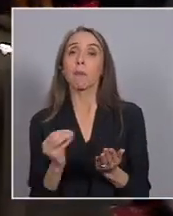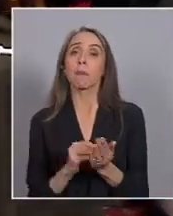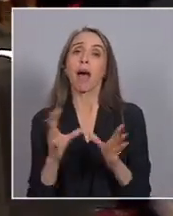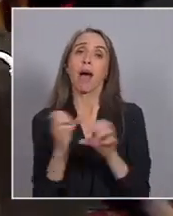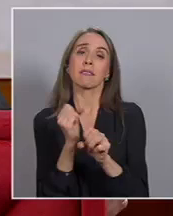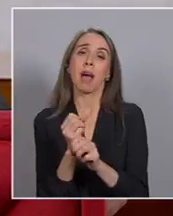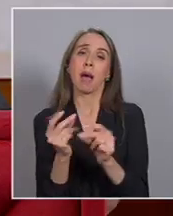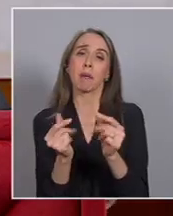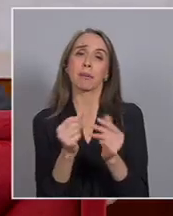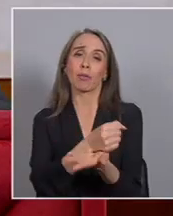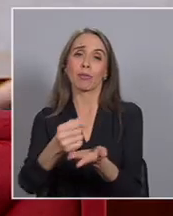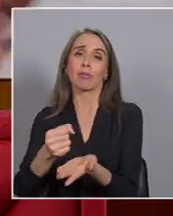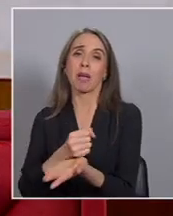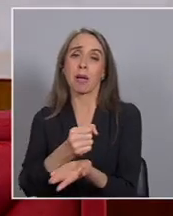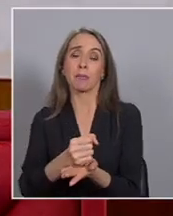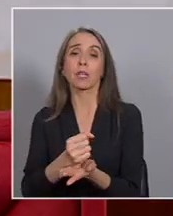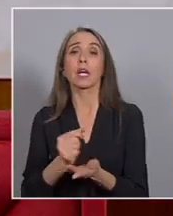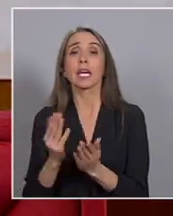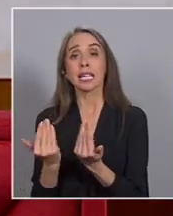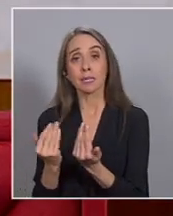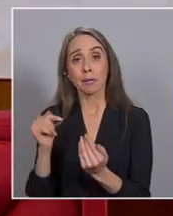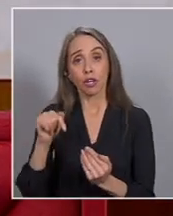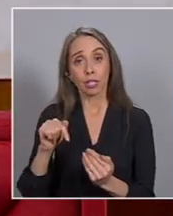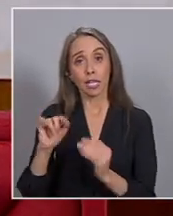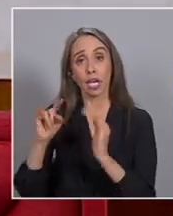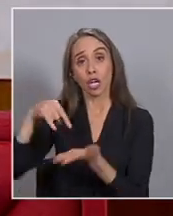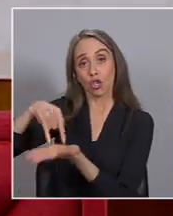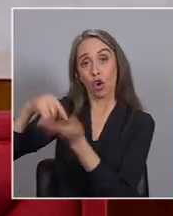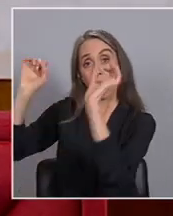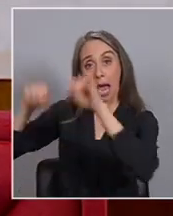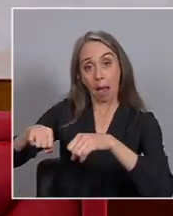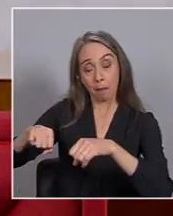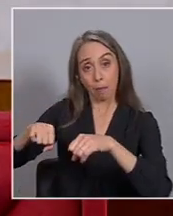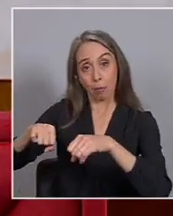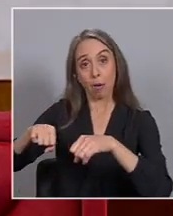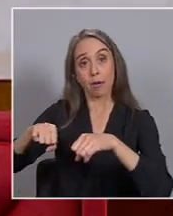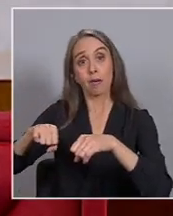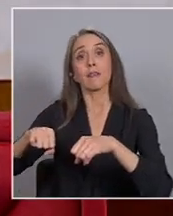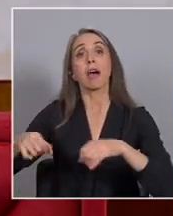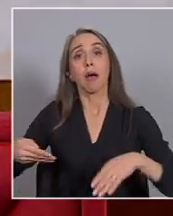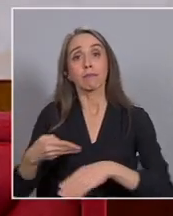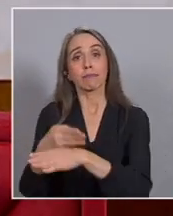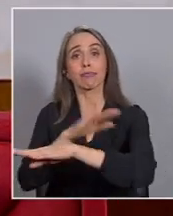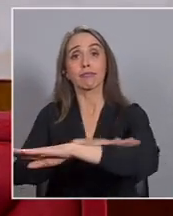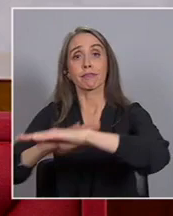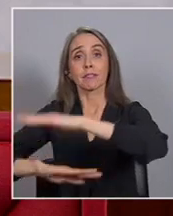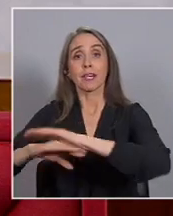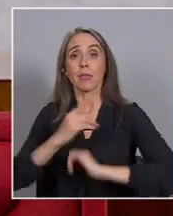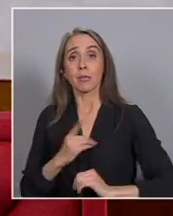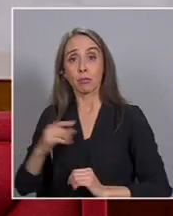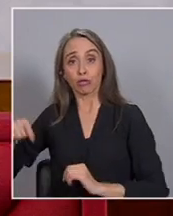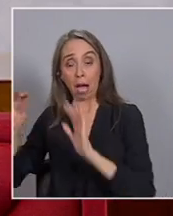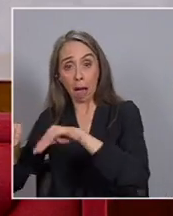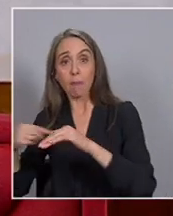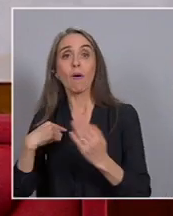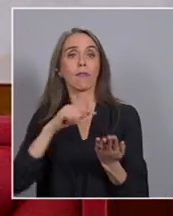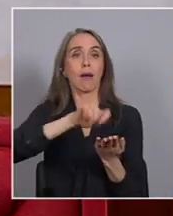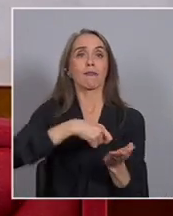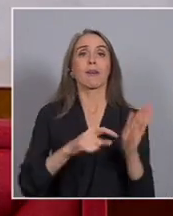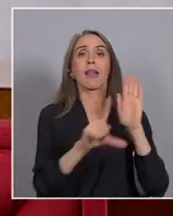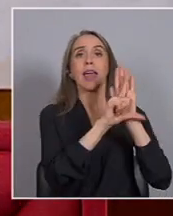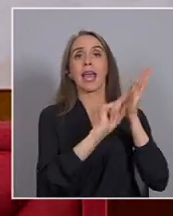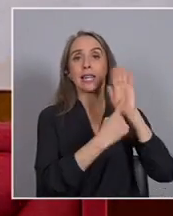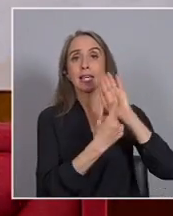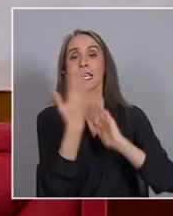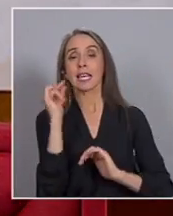celeridad, porque esperamos promulgarlo este 2023 con el apoyo transversal de este Congreso. Además, recientemente promulgamos